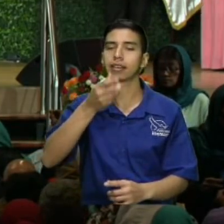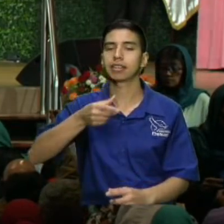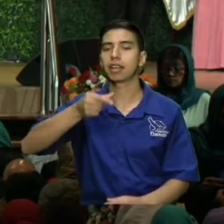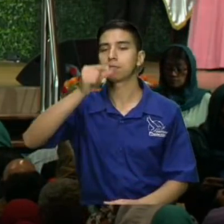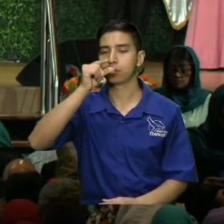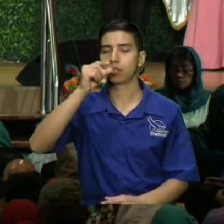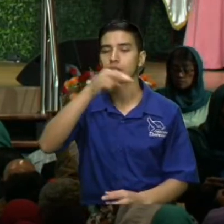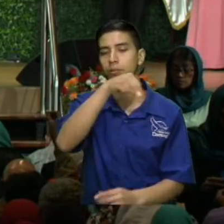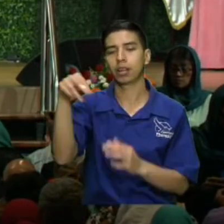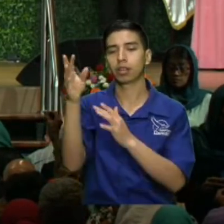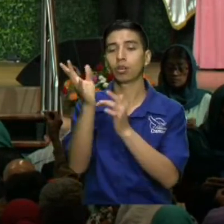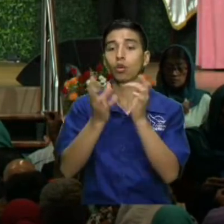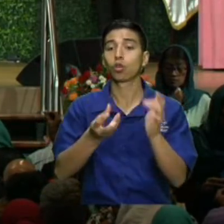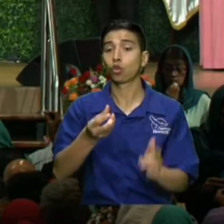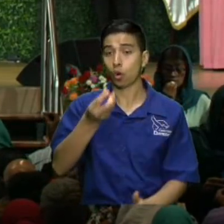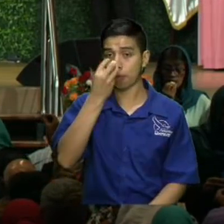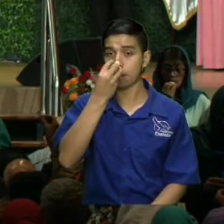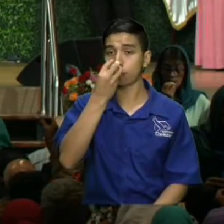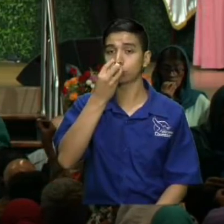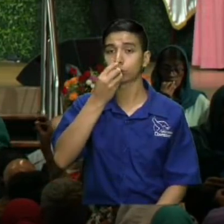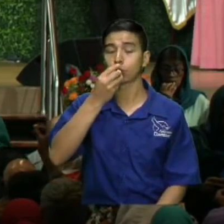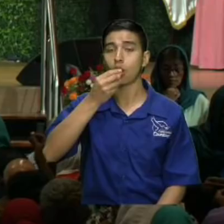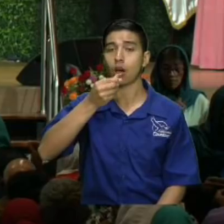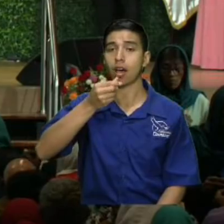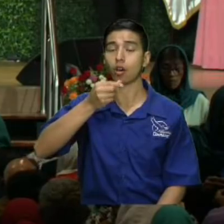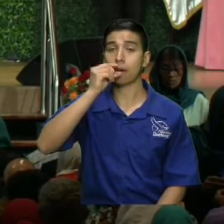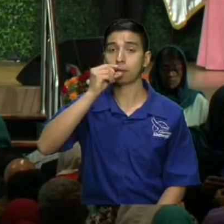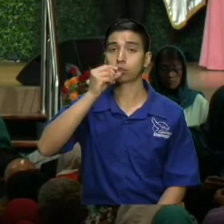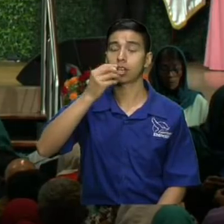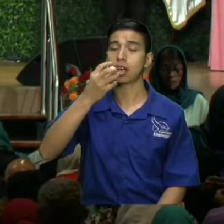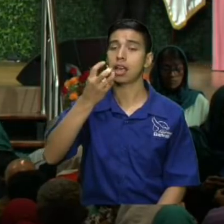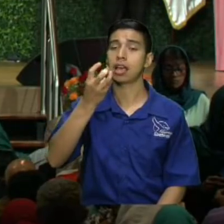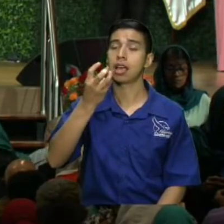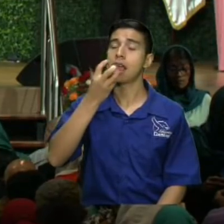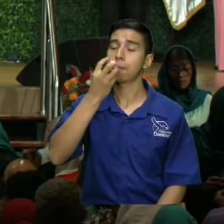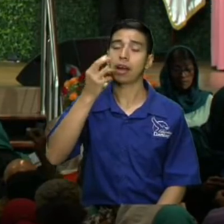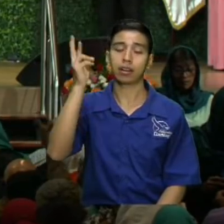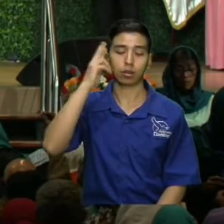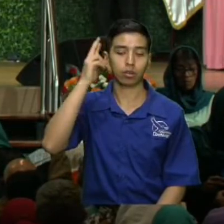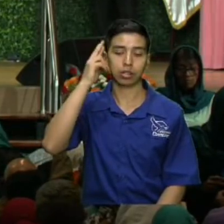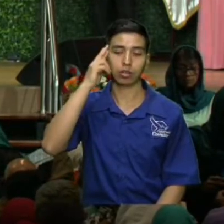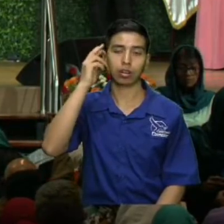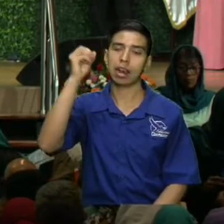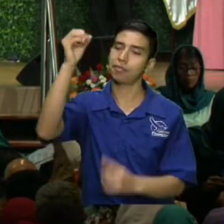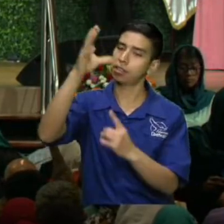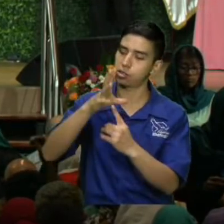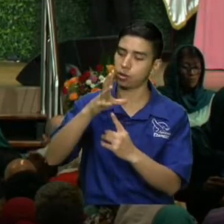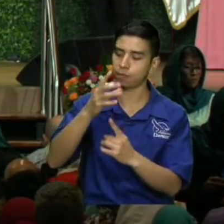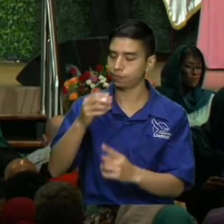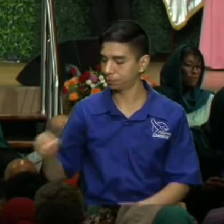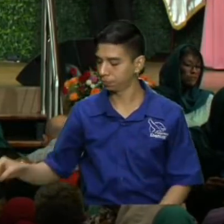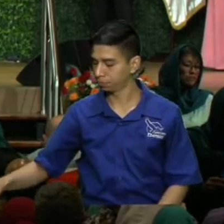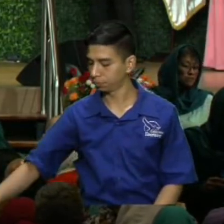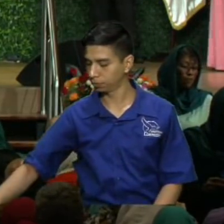Jesús. Comamos recordando la doble porción. Comamos del pan todos.